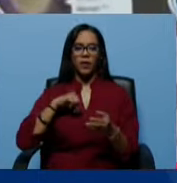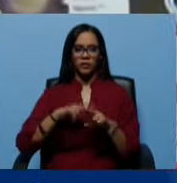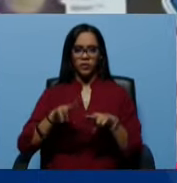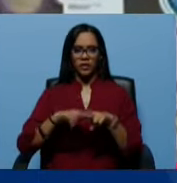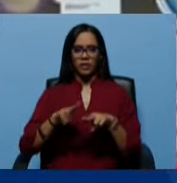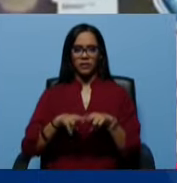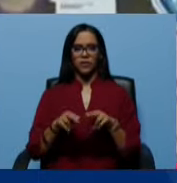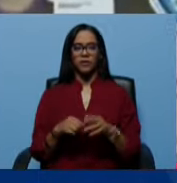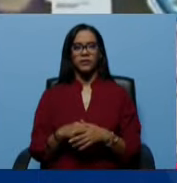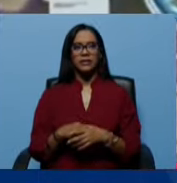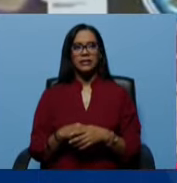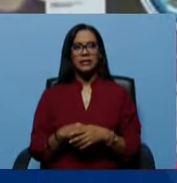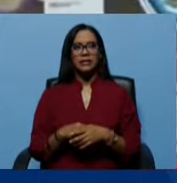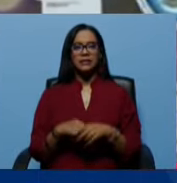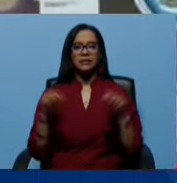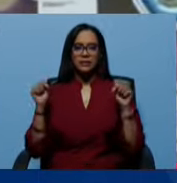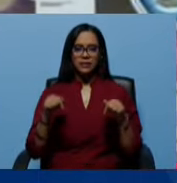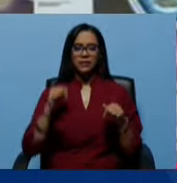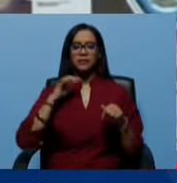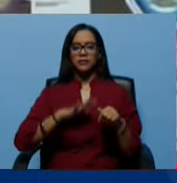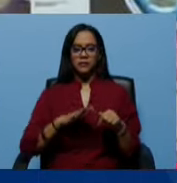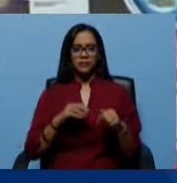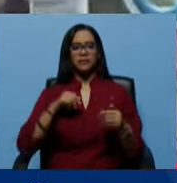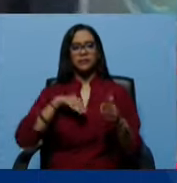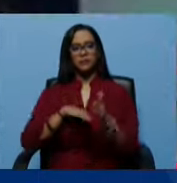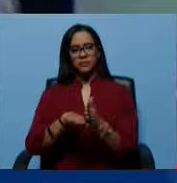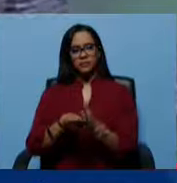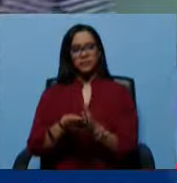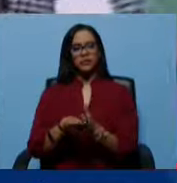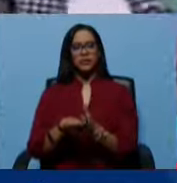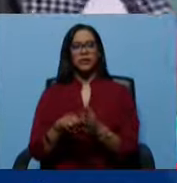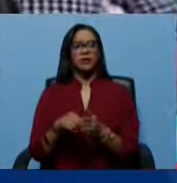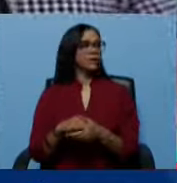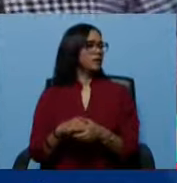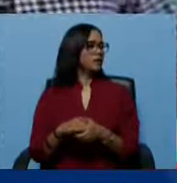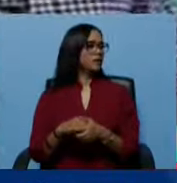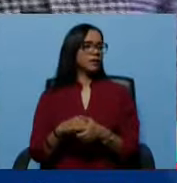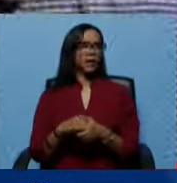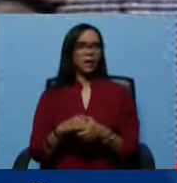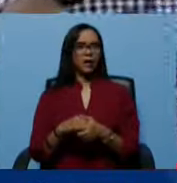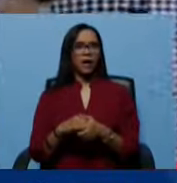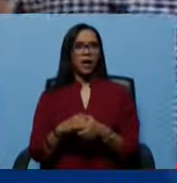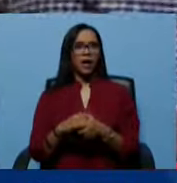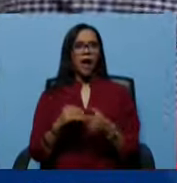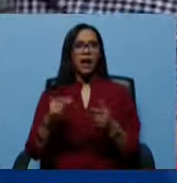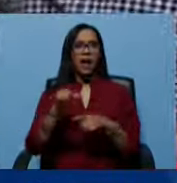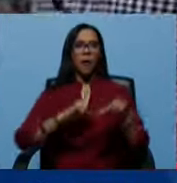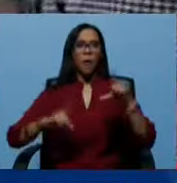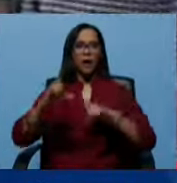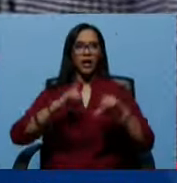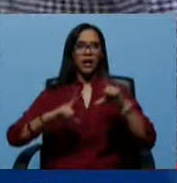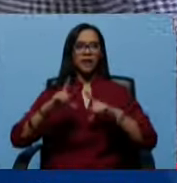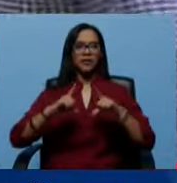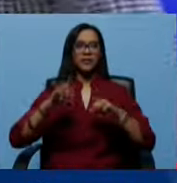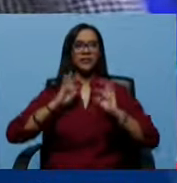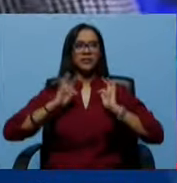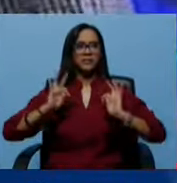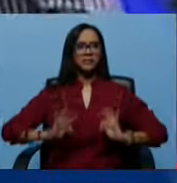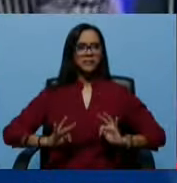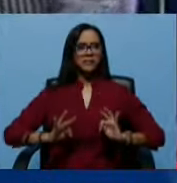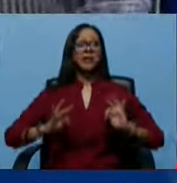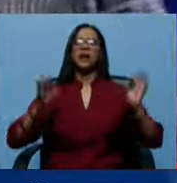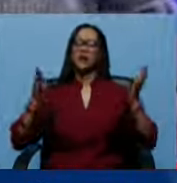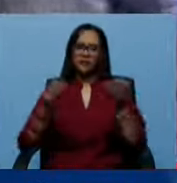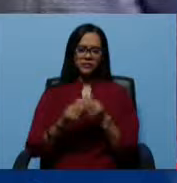jóvenes. Correcto. Bueno, y aquí estamos entrando nada más y nada menos que al laboratorio de física.